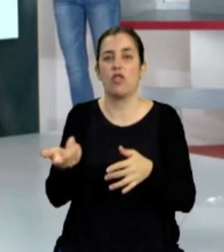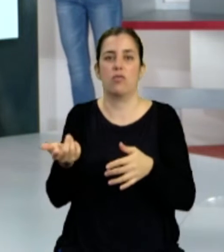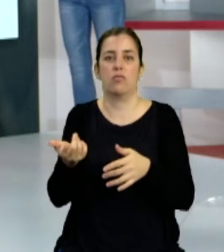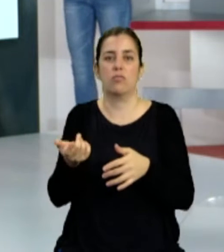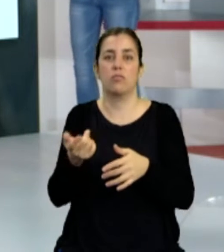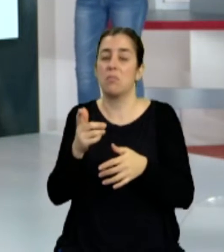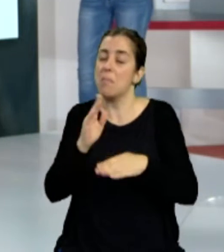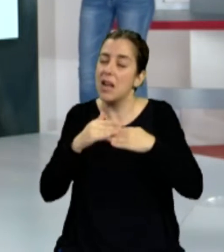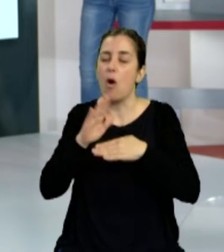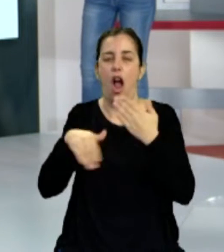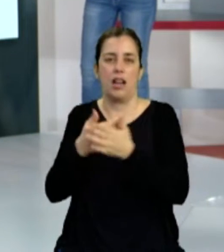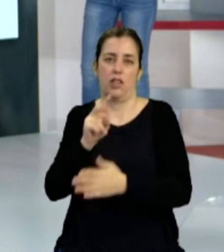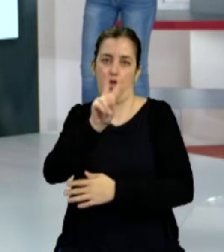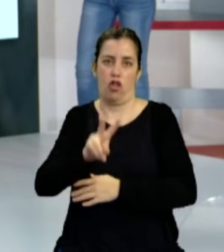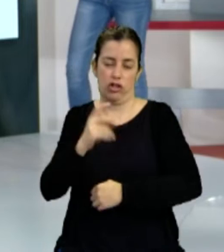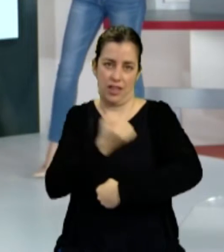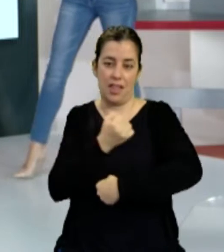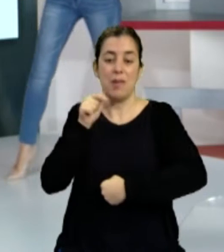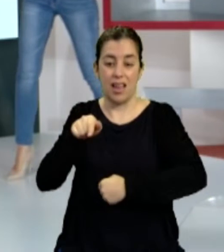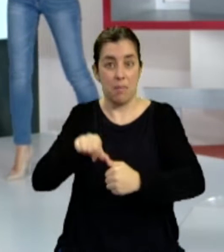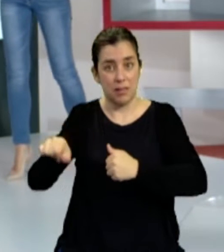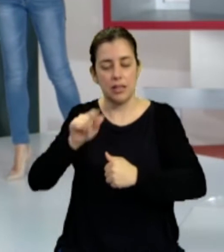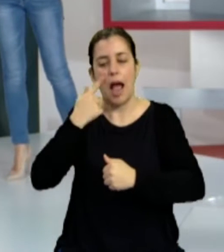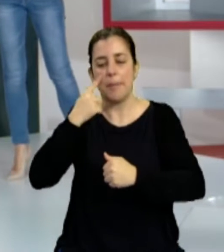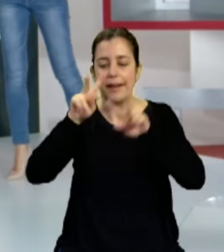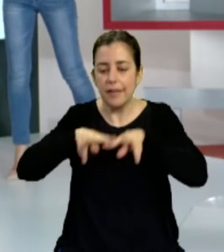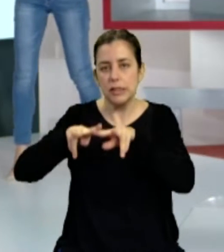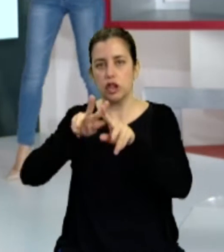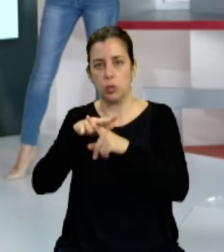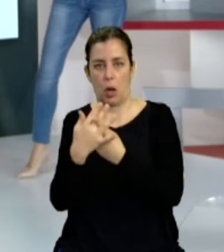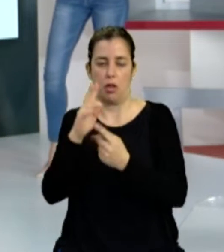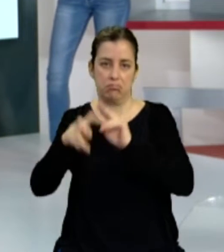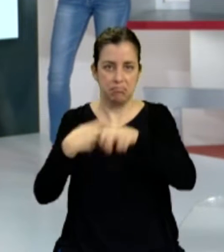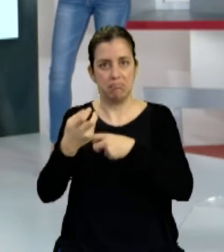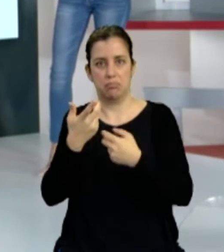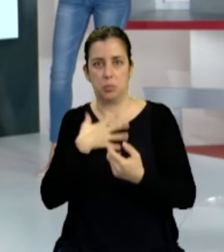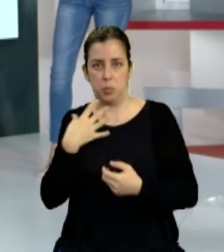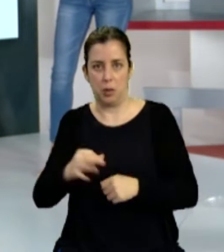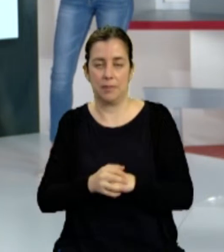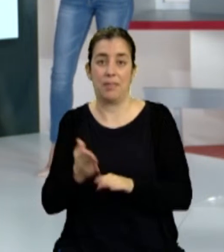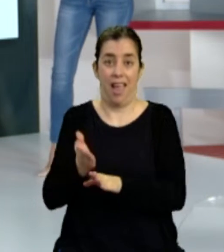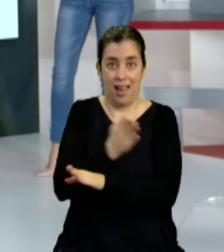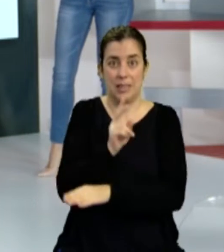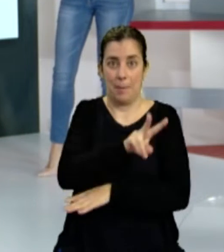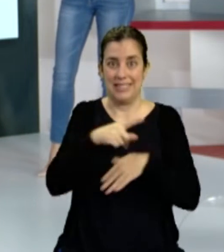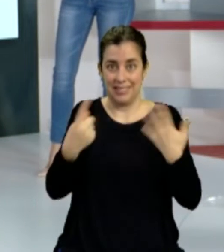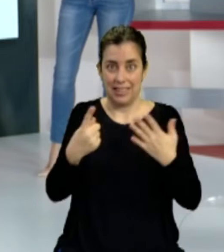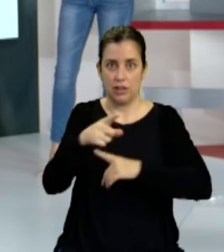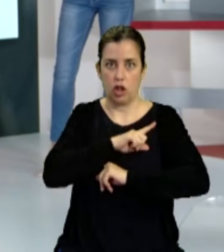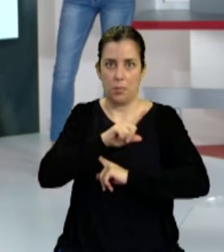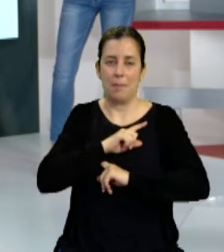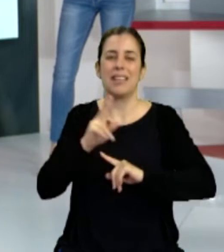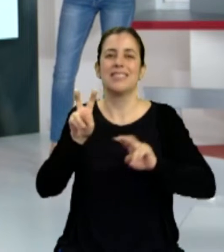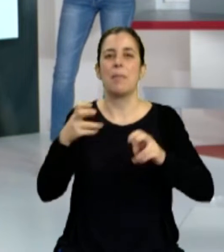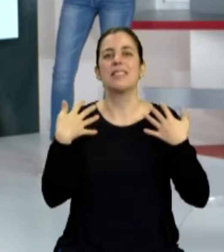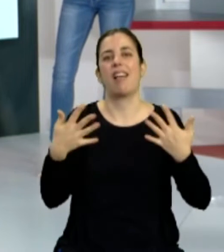el 2 de diciembre, que será cuando se revisen. Y antes, ahí lo tenemos en verde, el 26 de noviembre, las terrazas de los bares y restaurantes